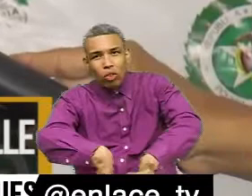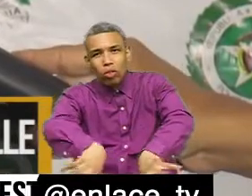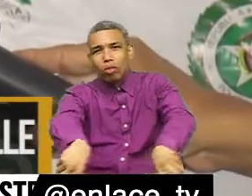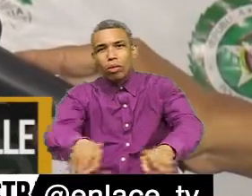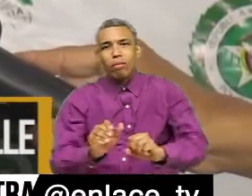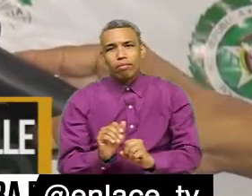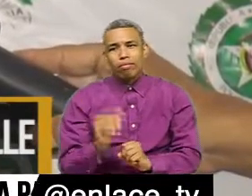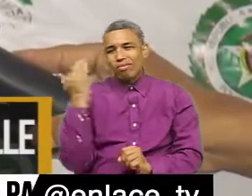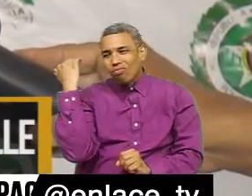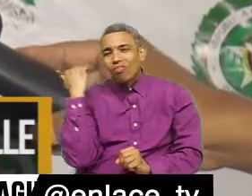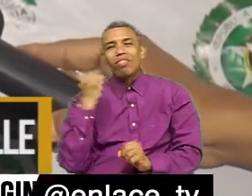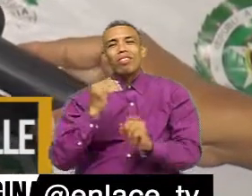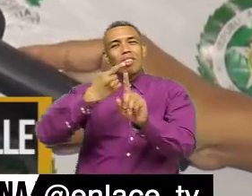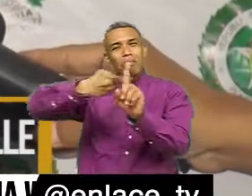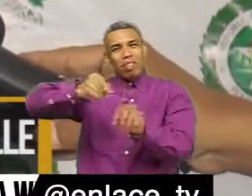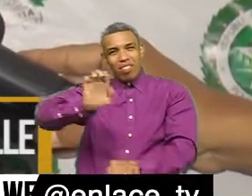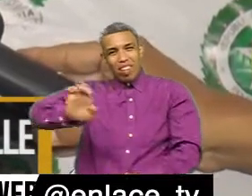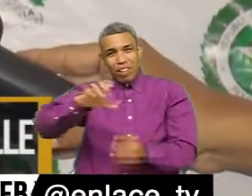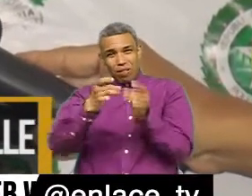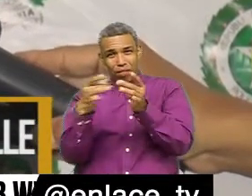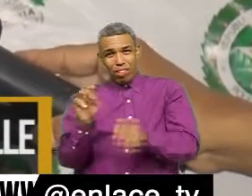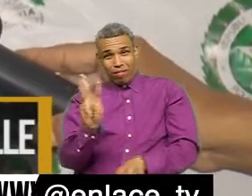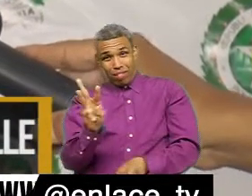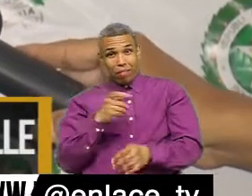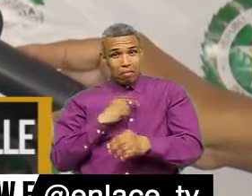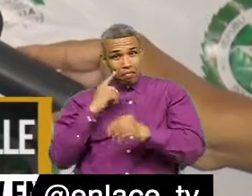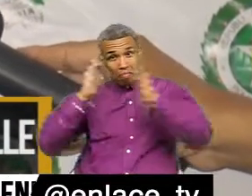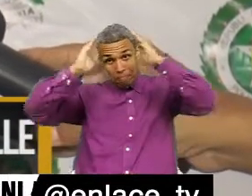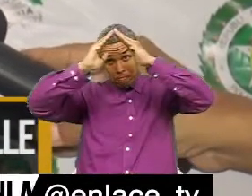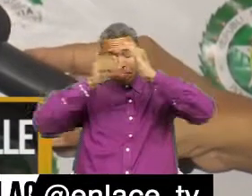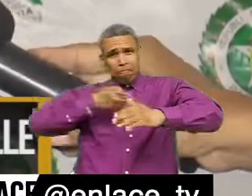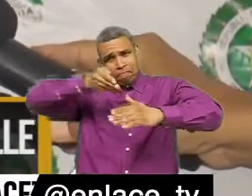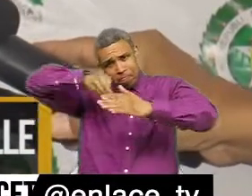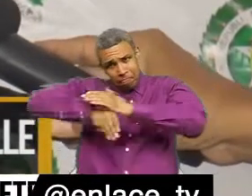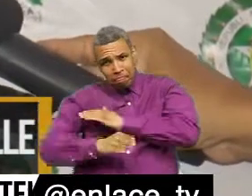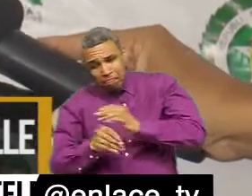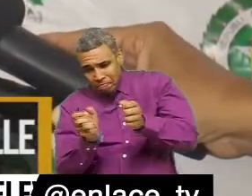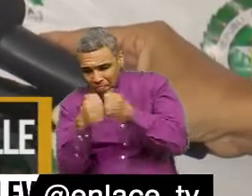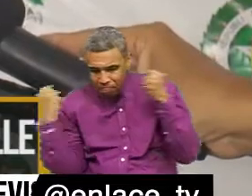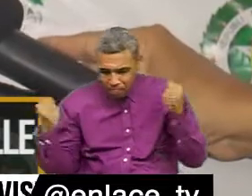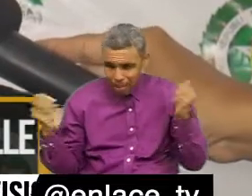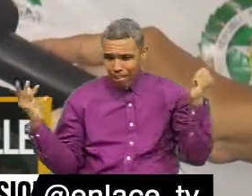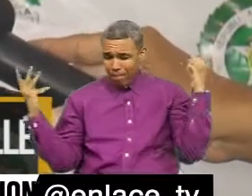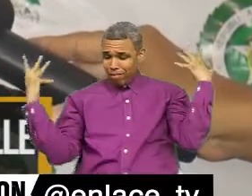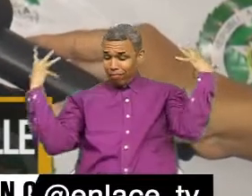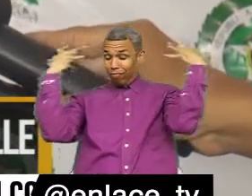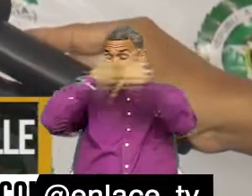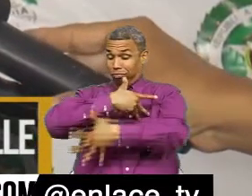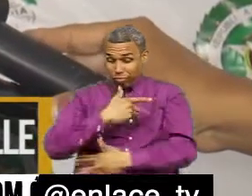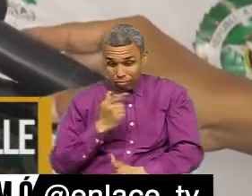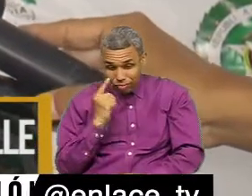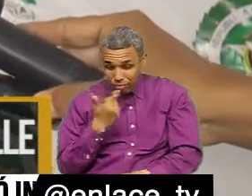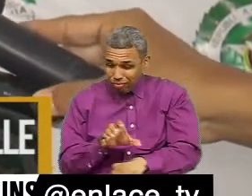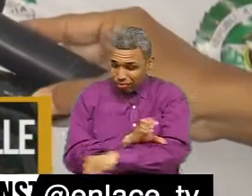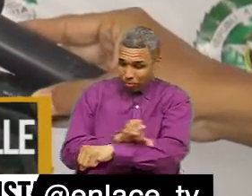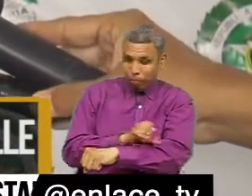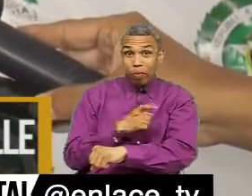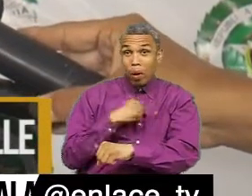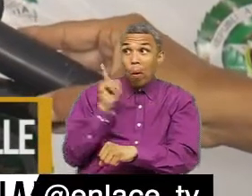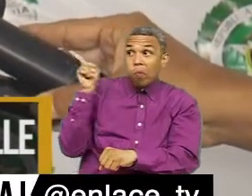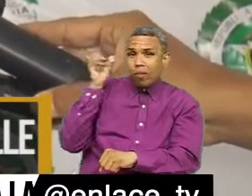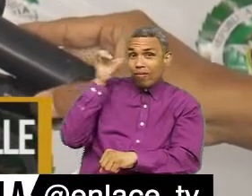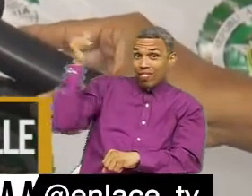que nos hacía falta el computador, llamamos a la policía, vimos las cámaras de seguridad, ellos nos dijeron pues todos los procedimientos que habían que hacer,